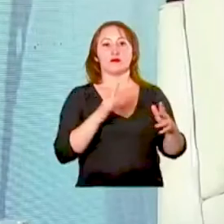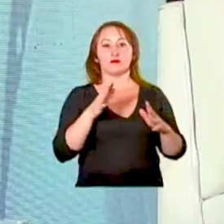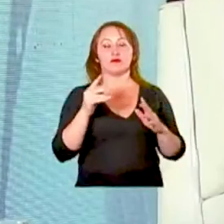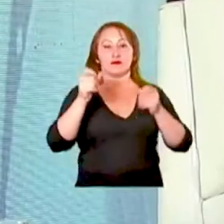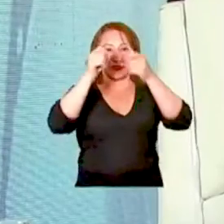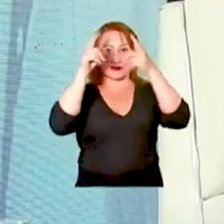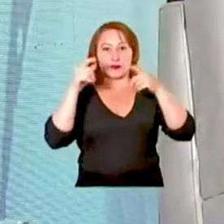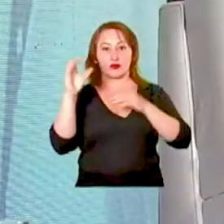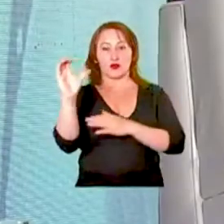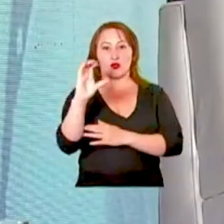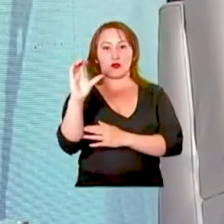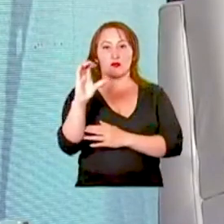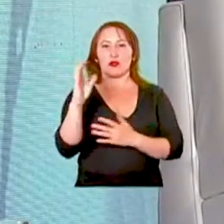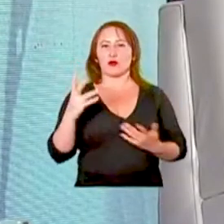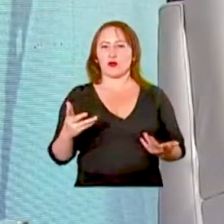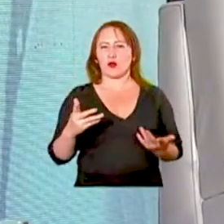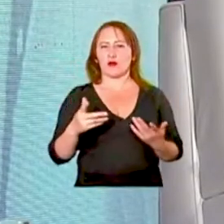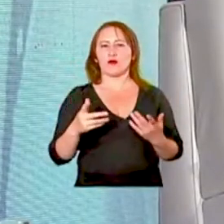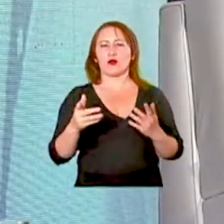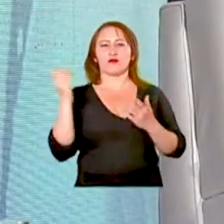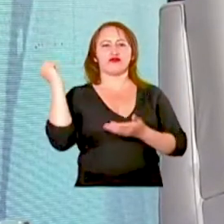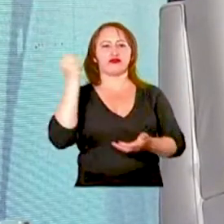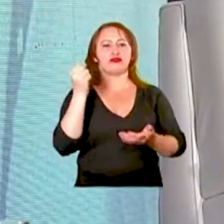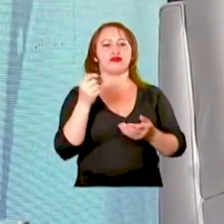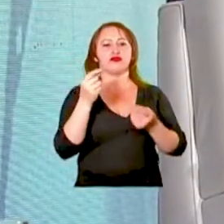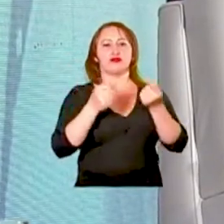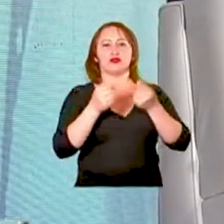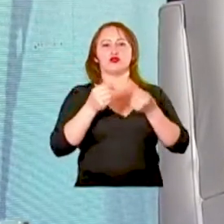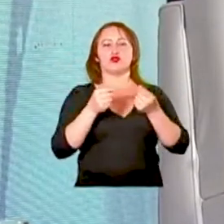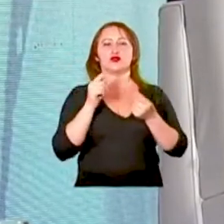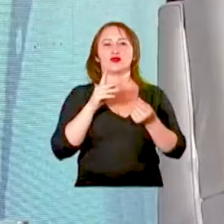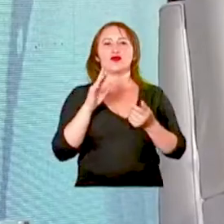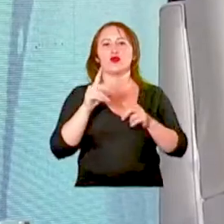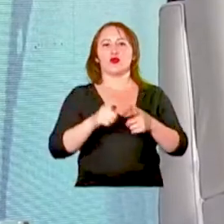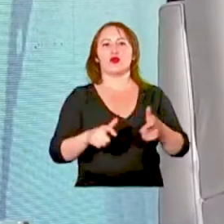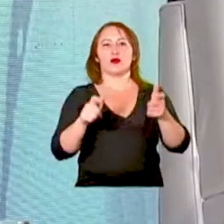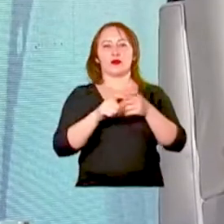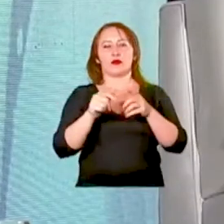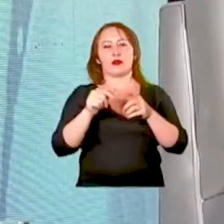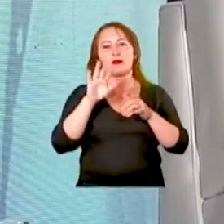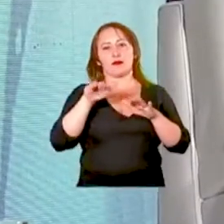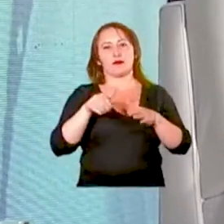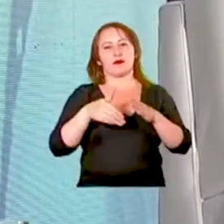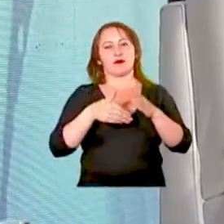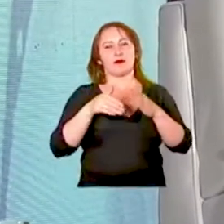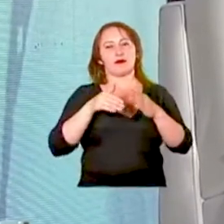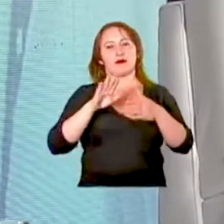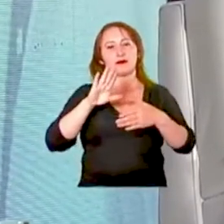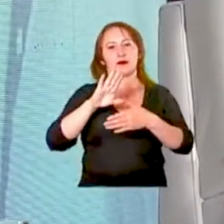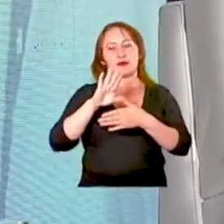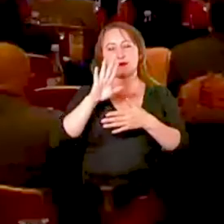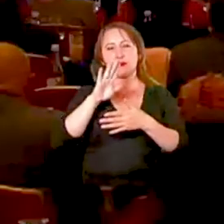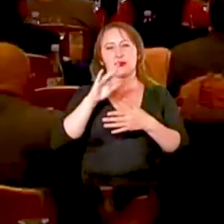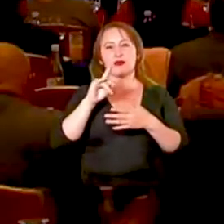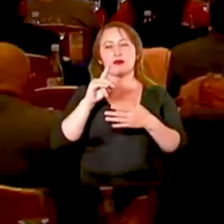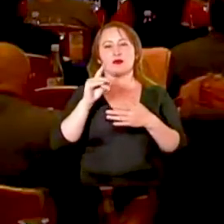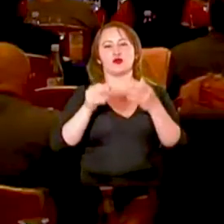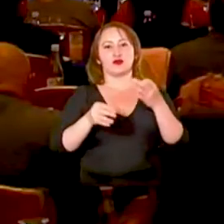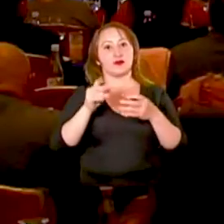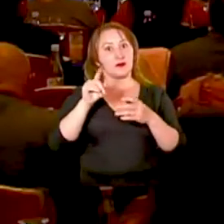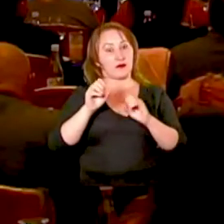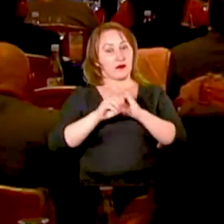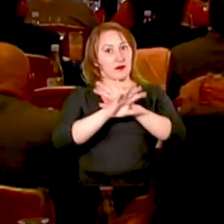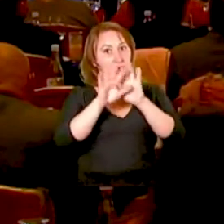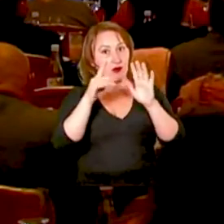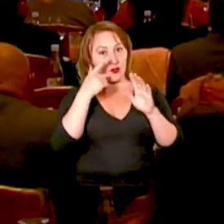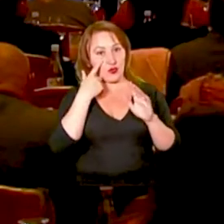Estado colombiano a los presupuestos que estableció la Corte Interamericana de Justicia. Es claro y hay que